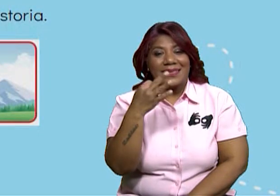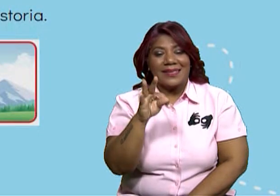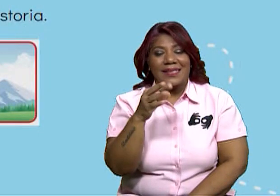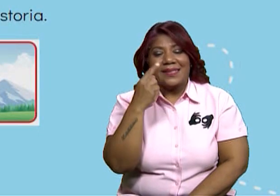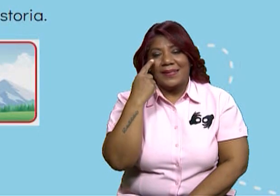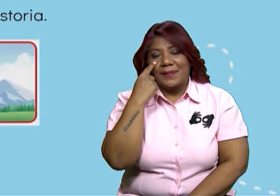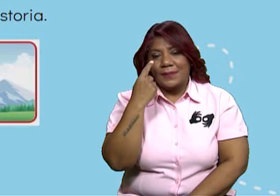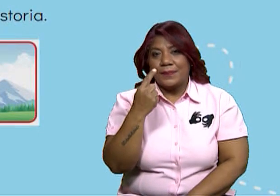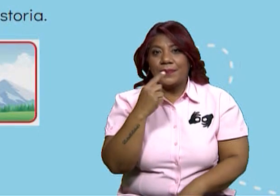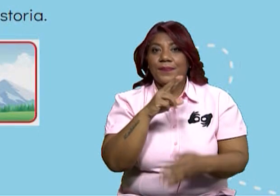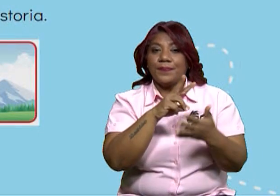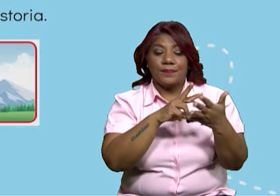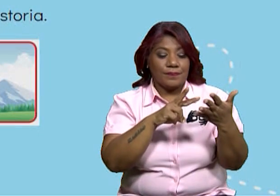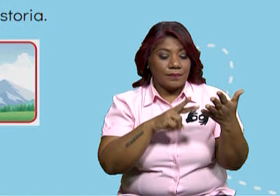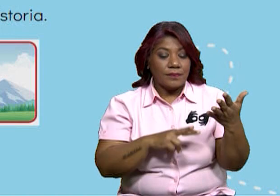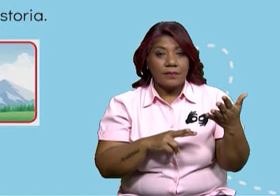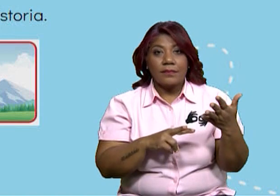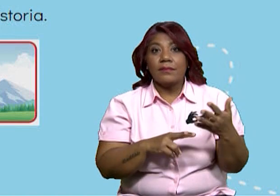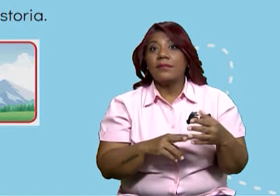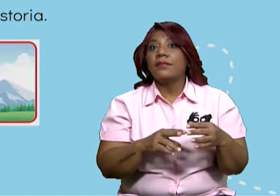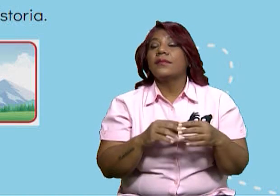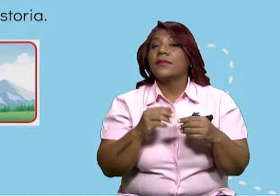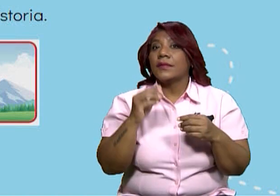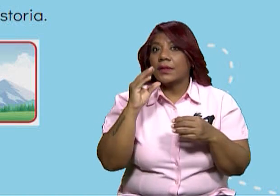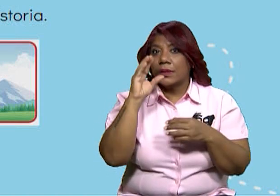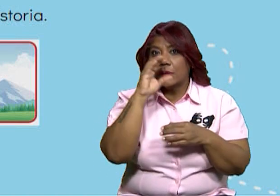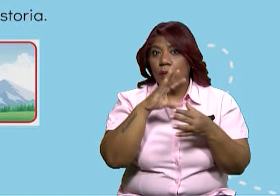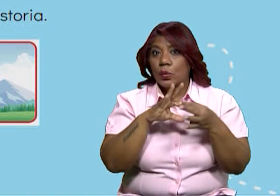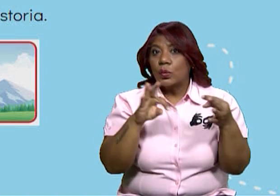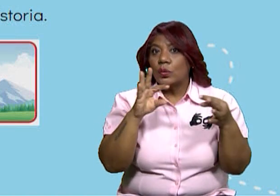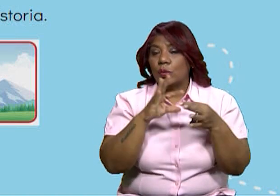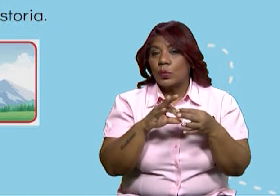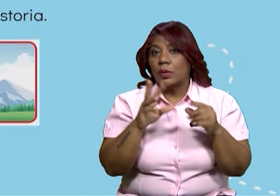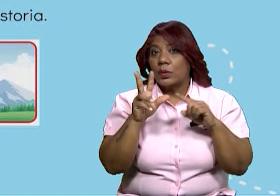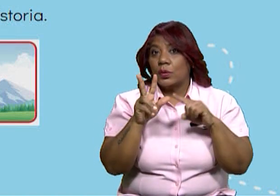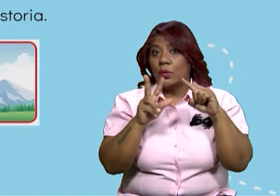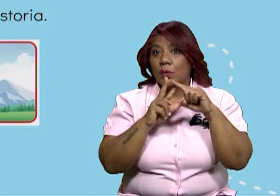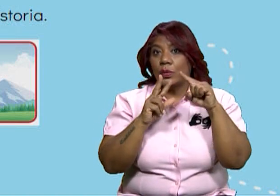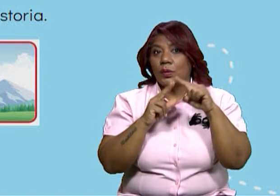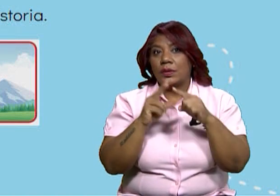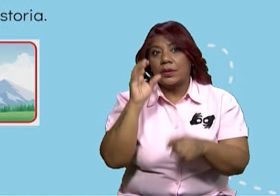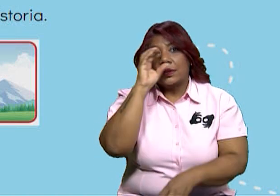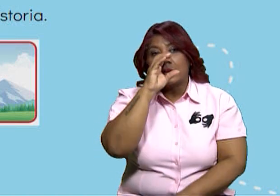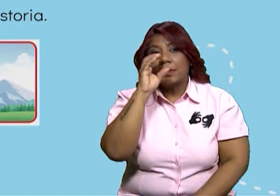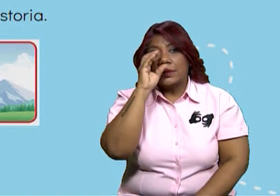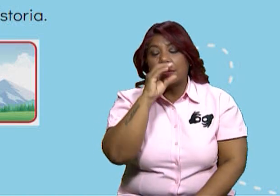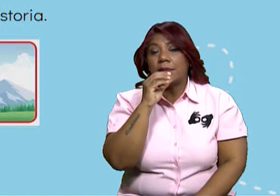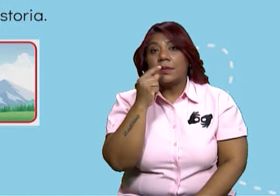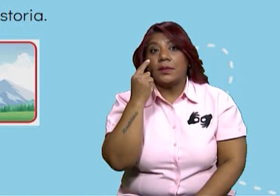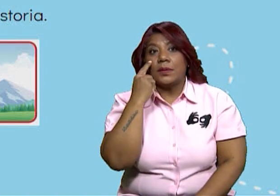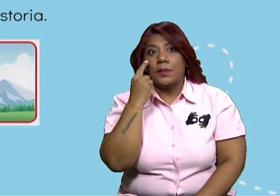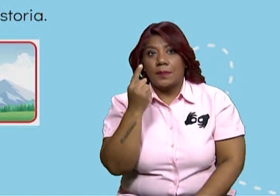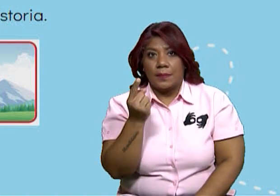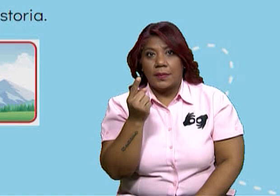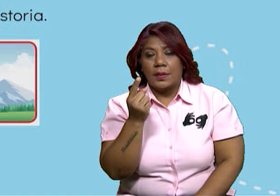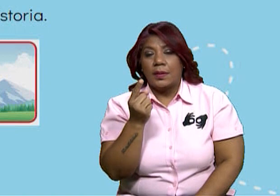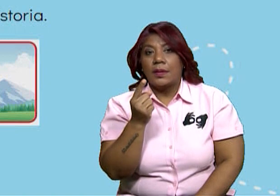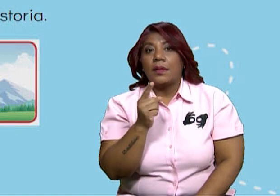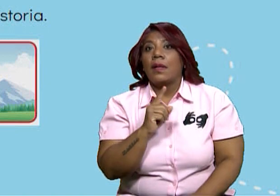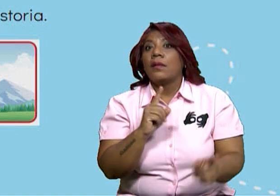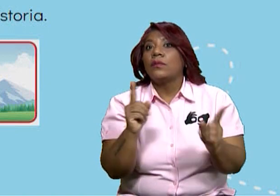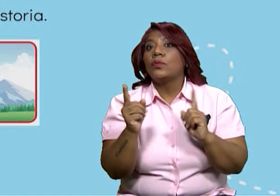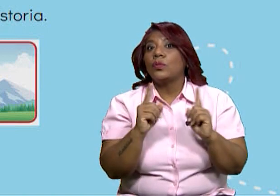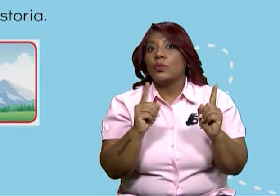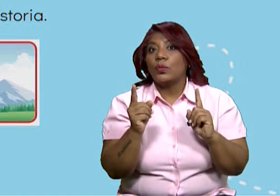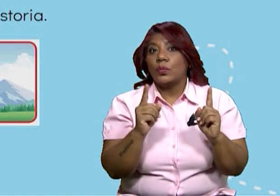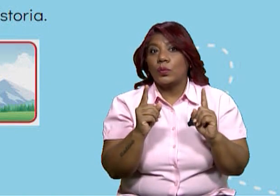de nuevo los cuentos, los tres cerditos y completas el ejercicio. En esta actividad vas a encerrar la imagen de los